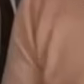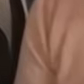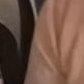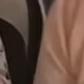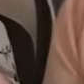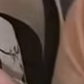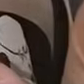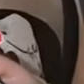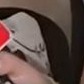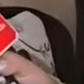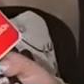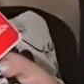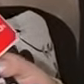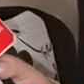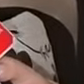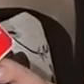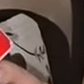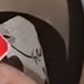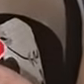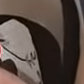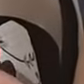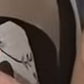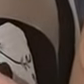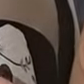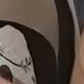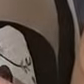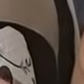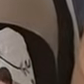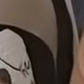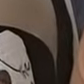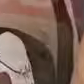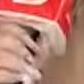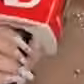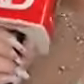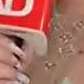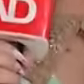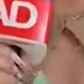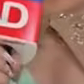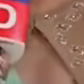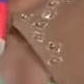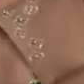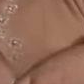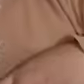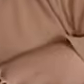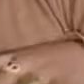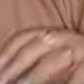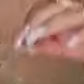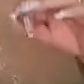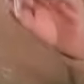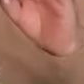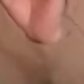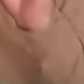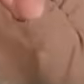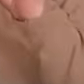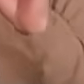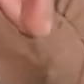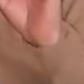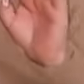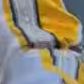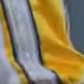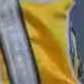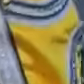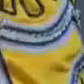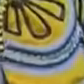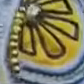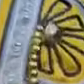por lado, pero buenas vueltas hay que dar, como parado a la pollera. Ahora yo le voy a invitar, tenemos un